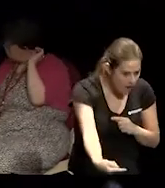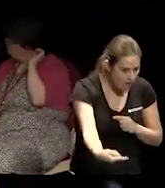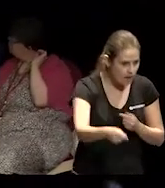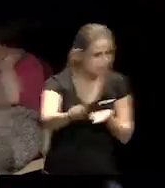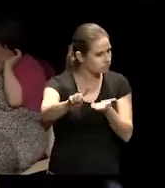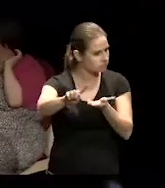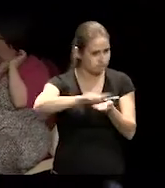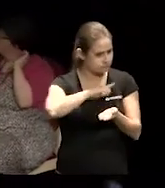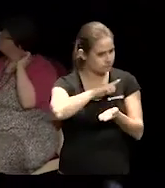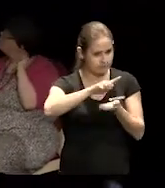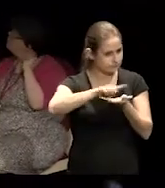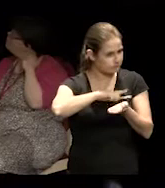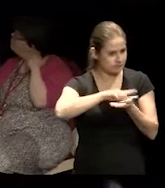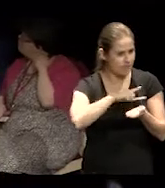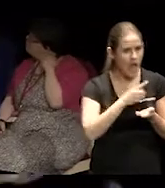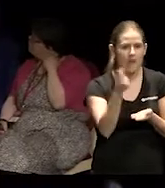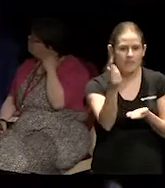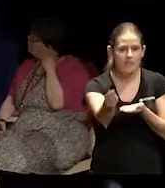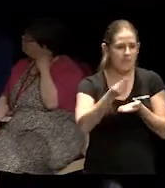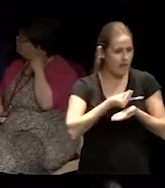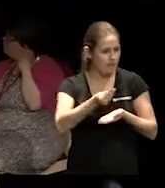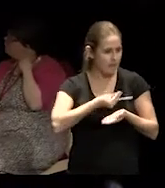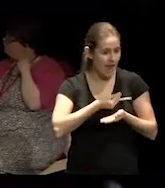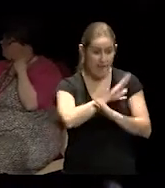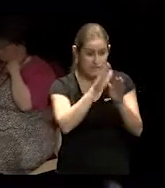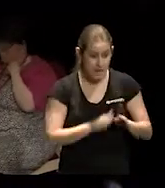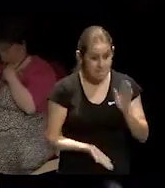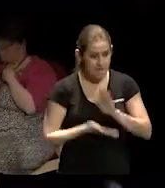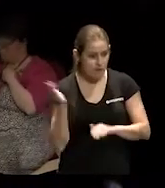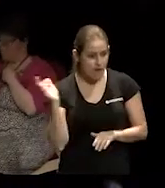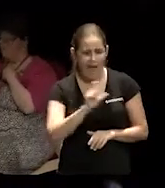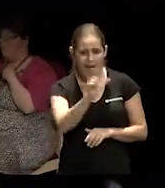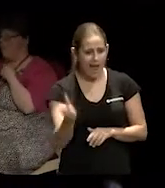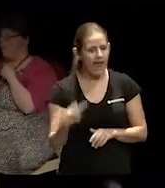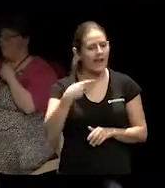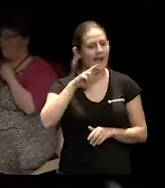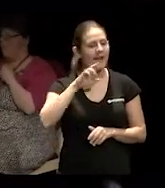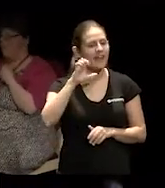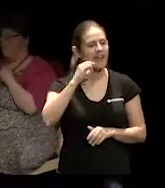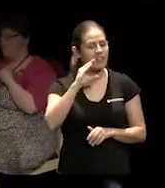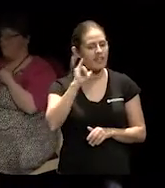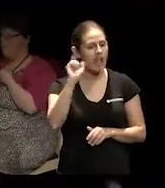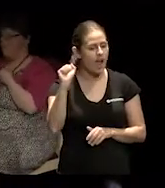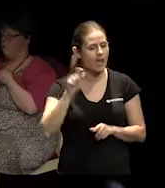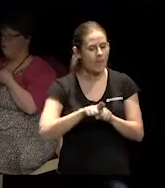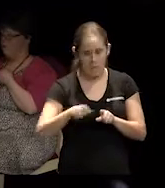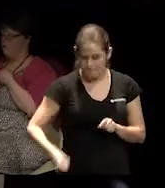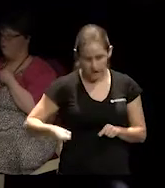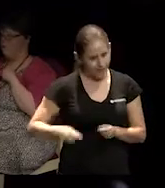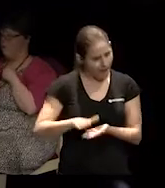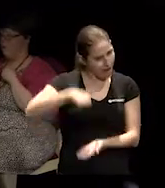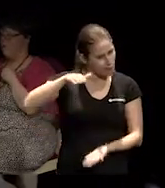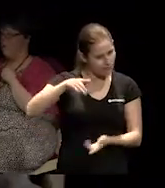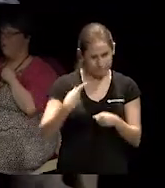medicinas, con aportaciones, con material escolar, y me fui a Grecia con una maleta enorme. El